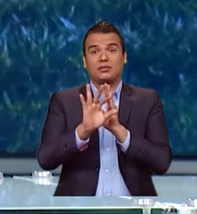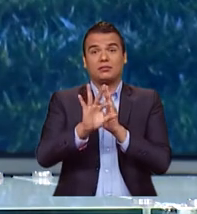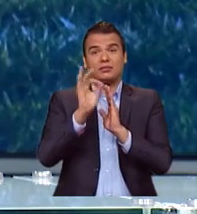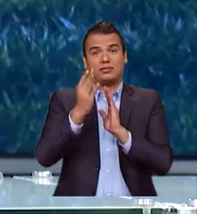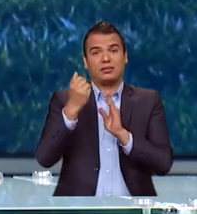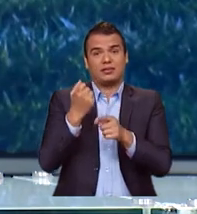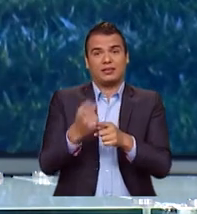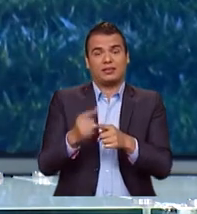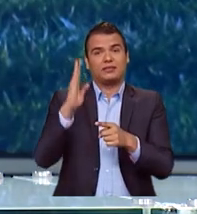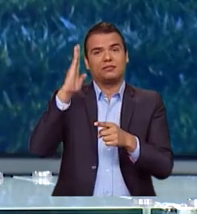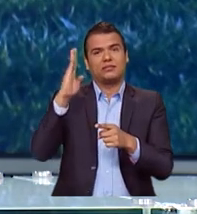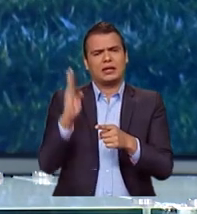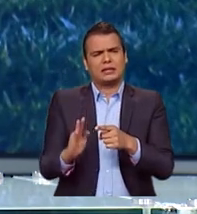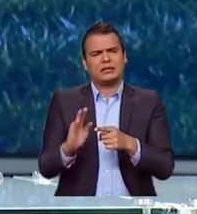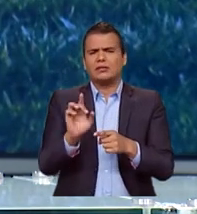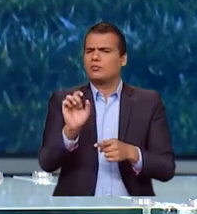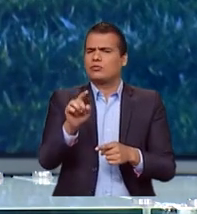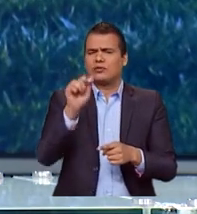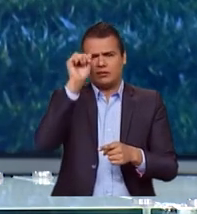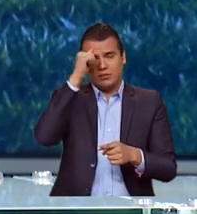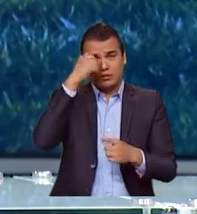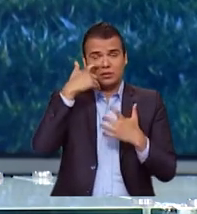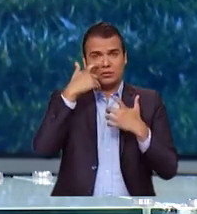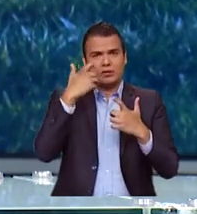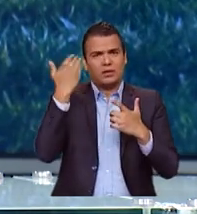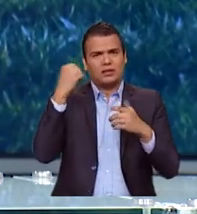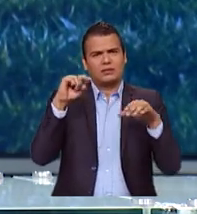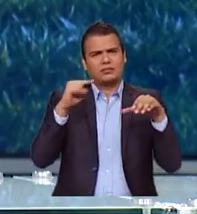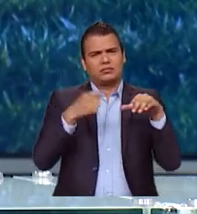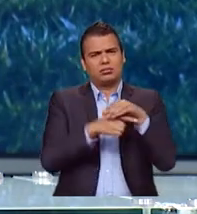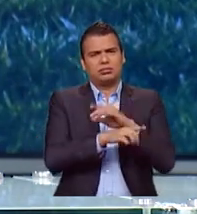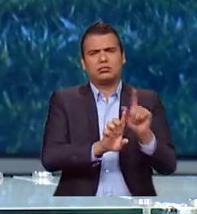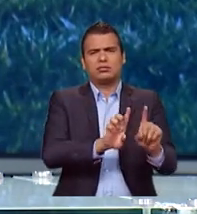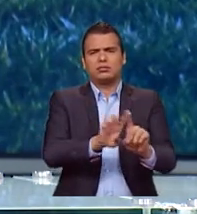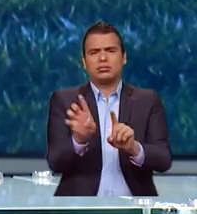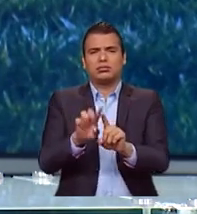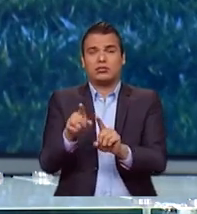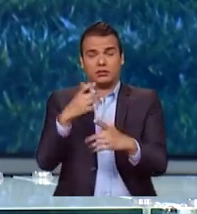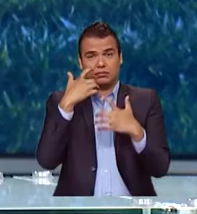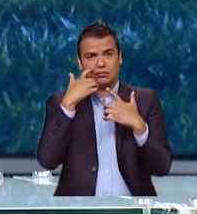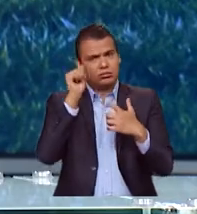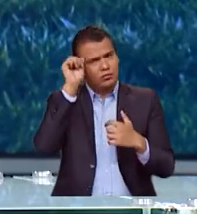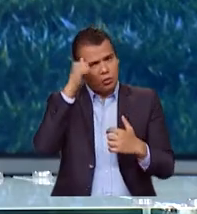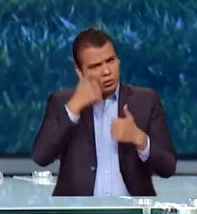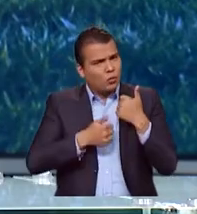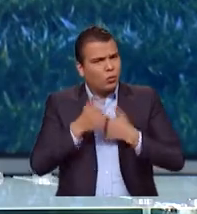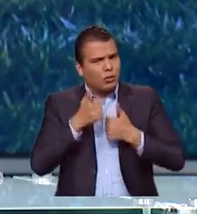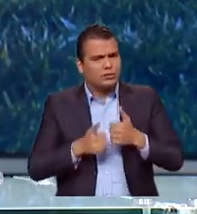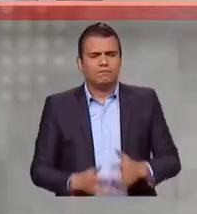fútbol brasileño. Pero ¿cuál es el que más recuerdas de esos múltiples goles de tiro libre que marcaste, ese Rubén Darío?